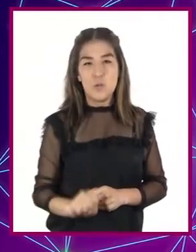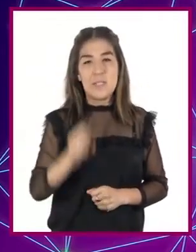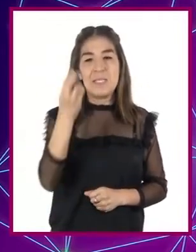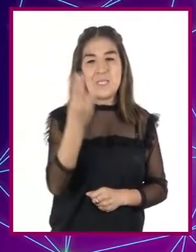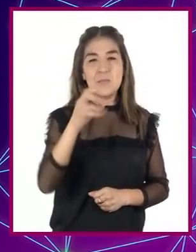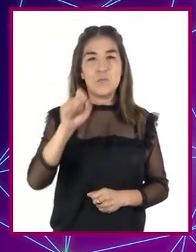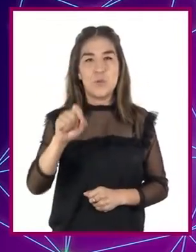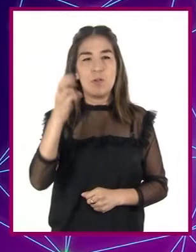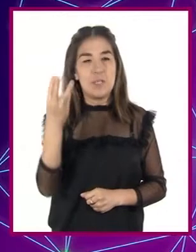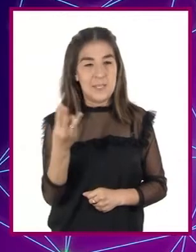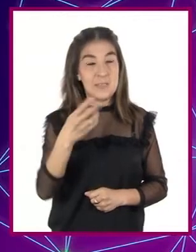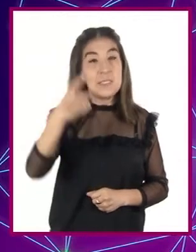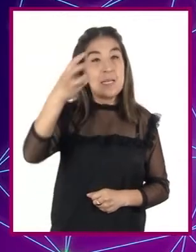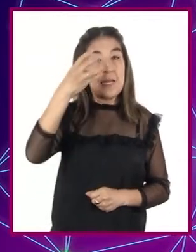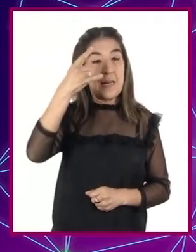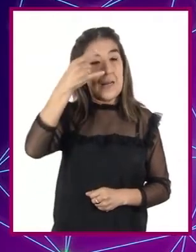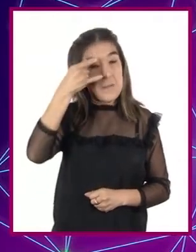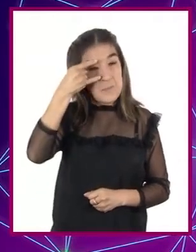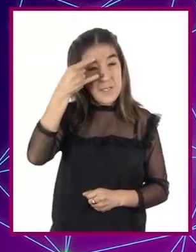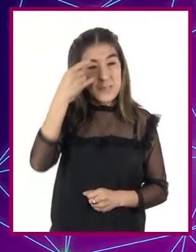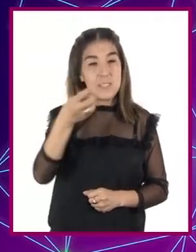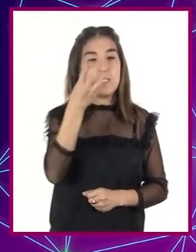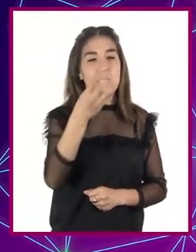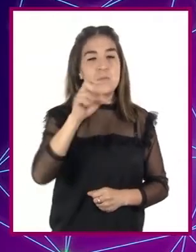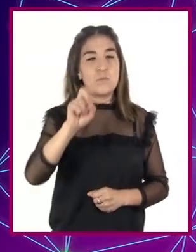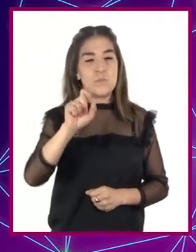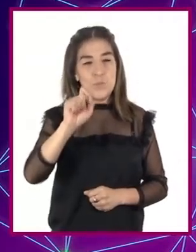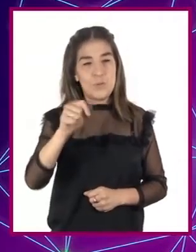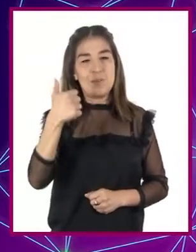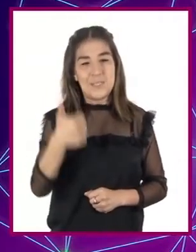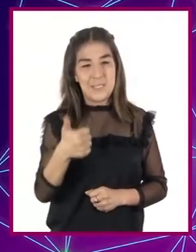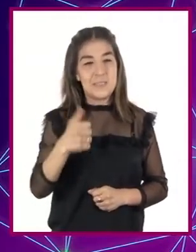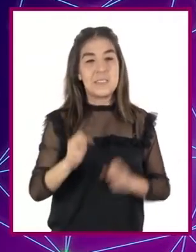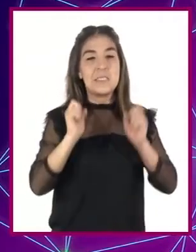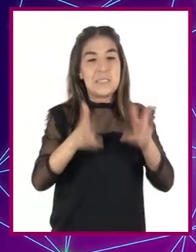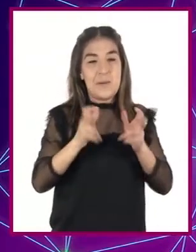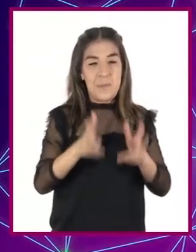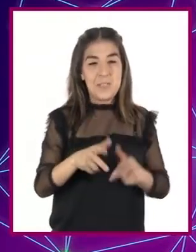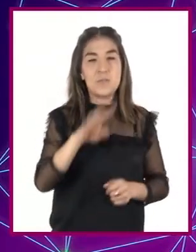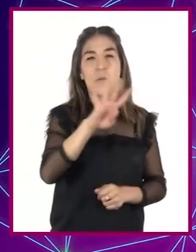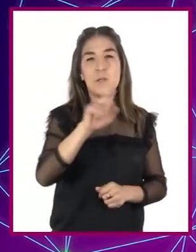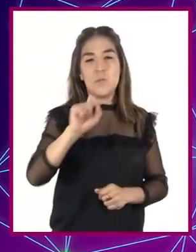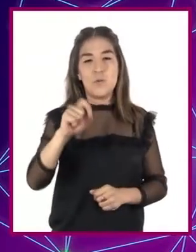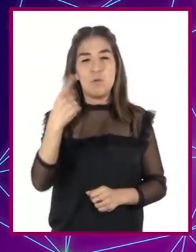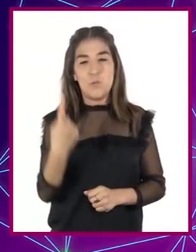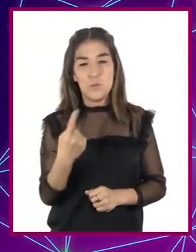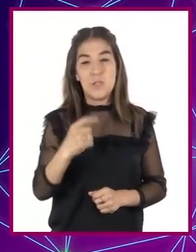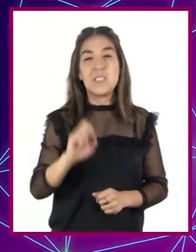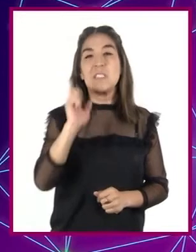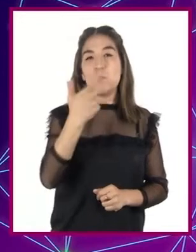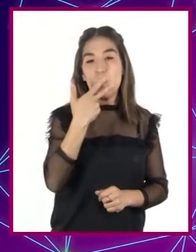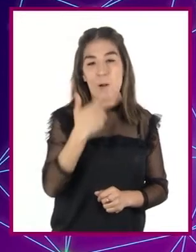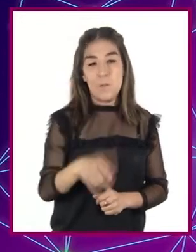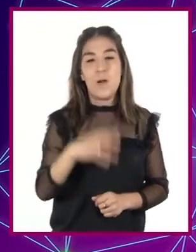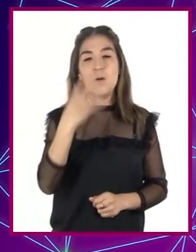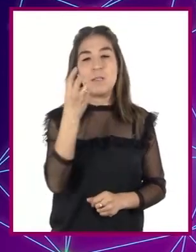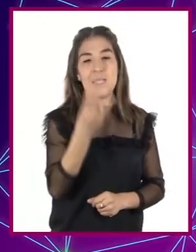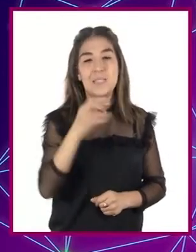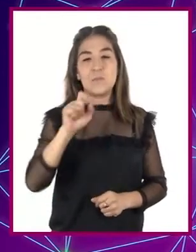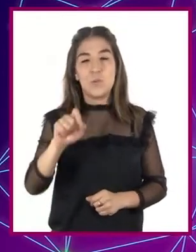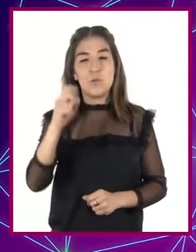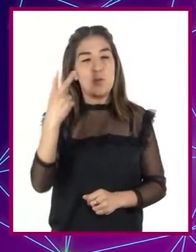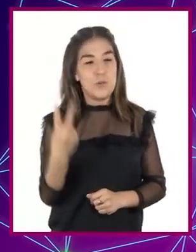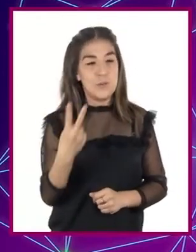Campeche, 3.6. Chiapas, 4.1. Chihuahua, 3.2. Coahuila de